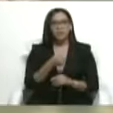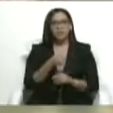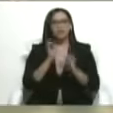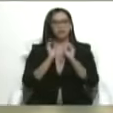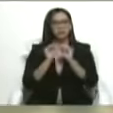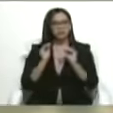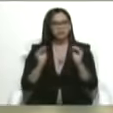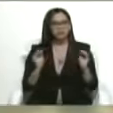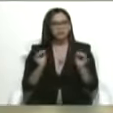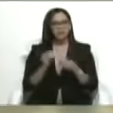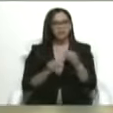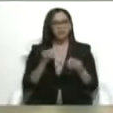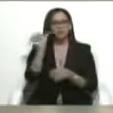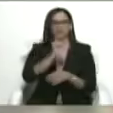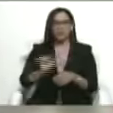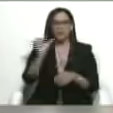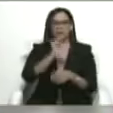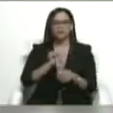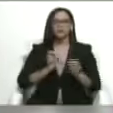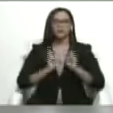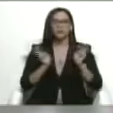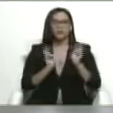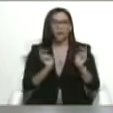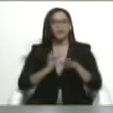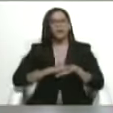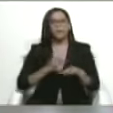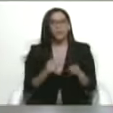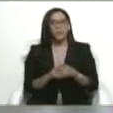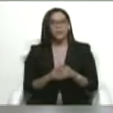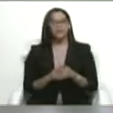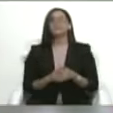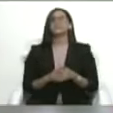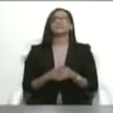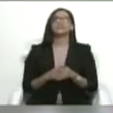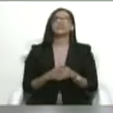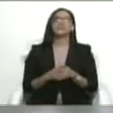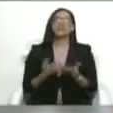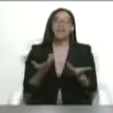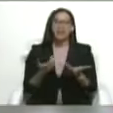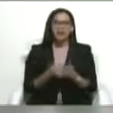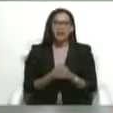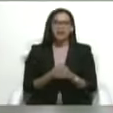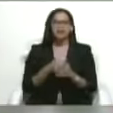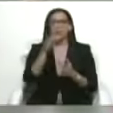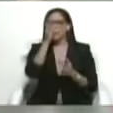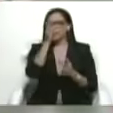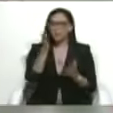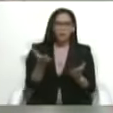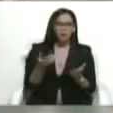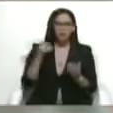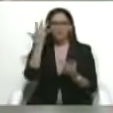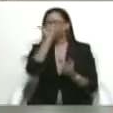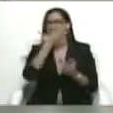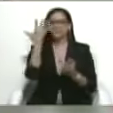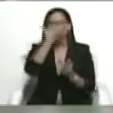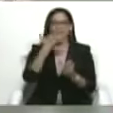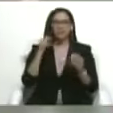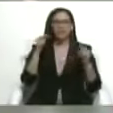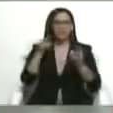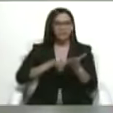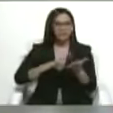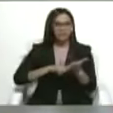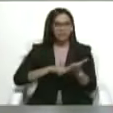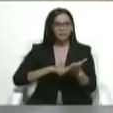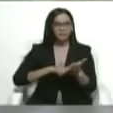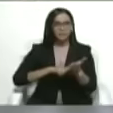que he hecho semanalmente sobre estos temas, porque se ha banalizado, se ha distorsionado esta realidad.